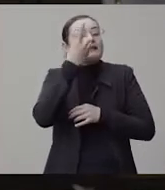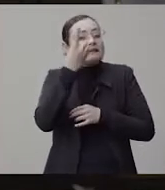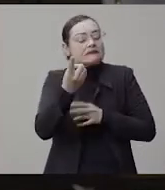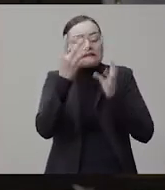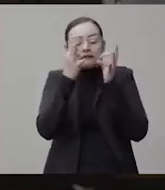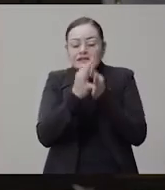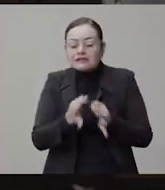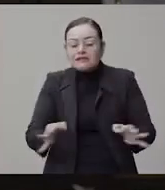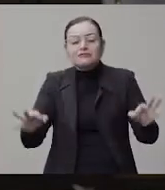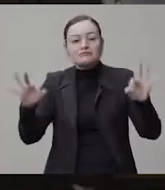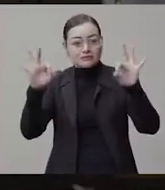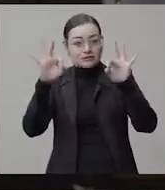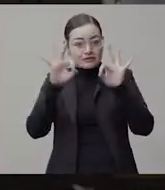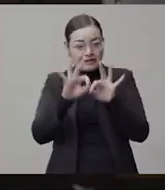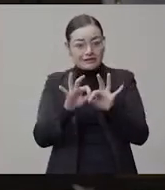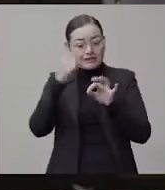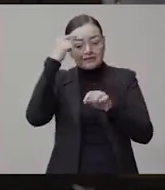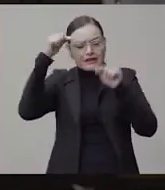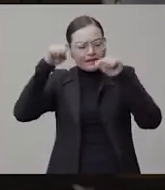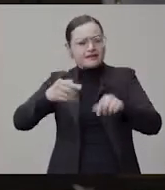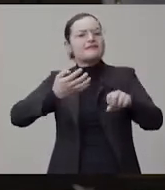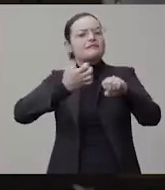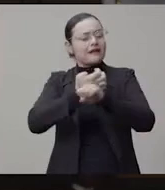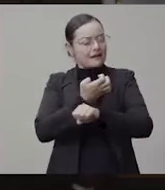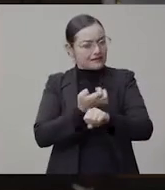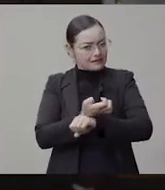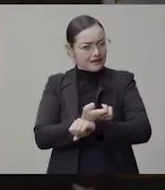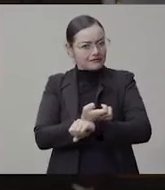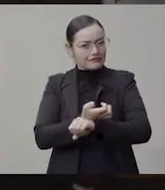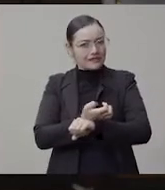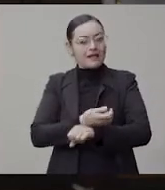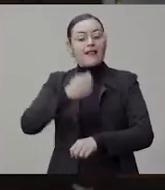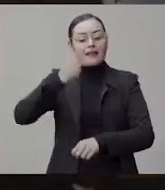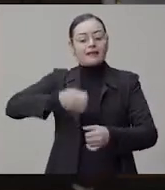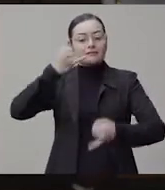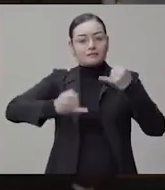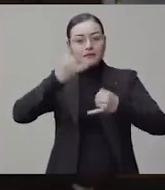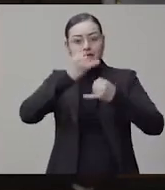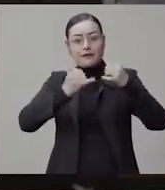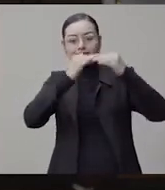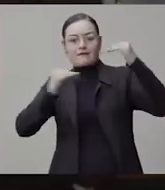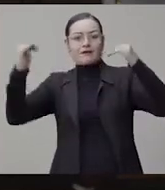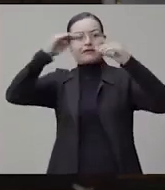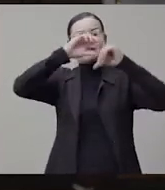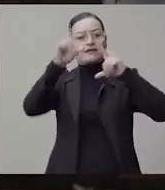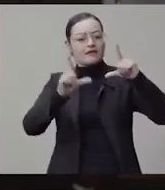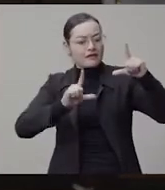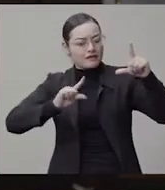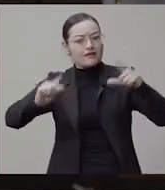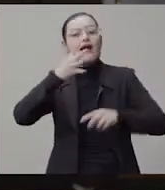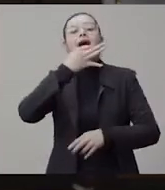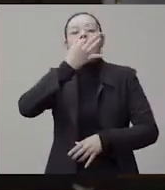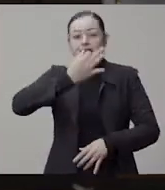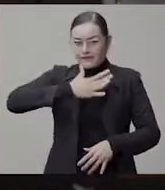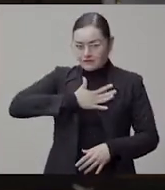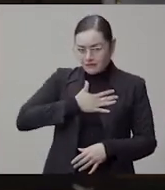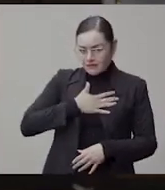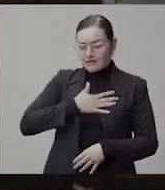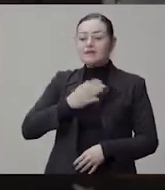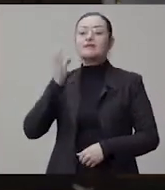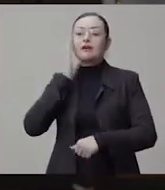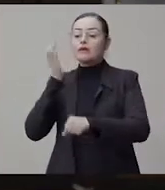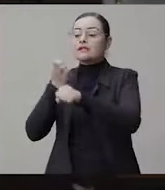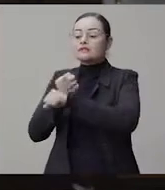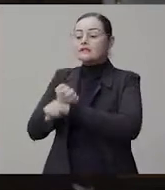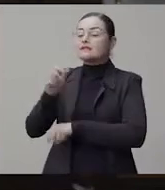importante para la vida democrática y política del estado la suprema corte de justicia de la nación nos ha notificado a un